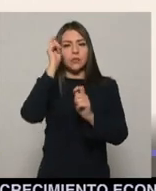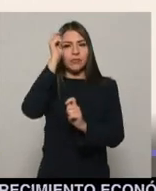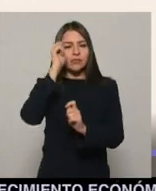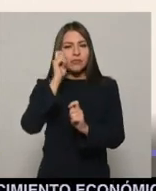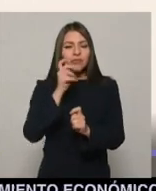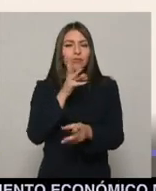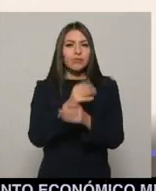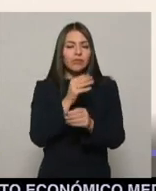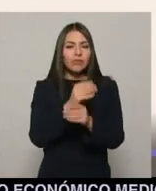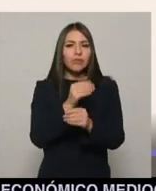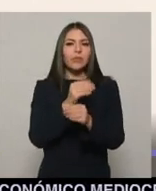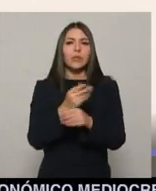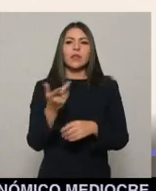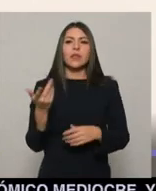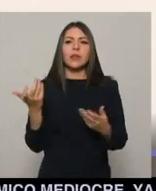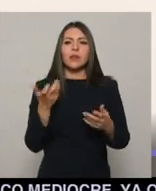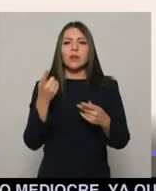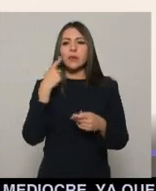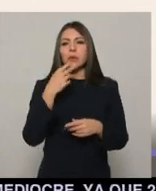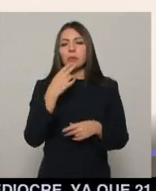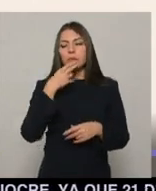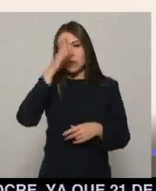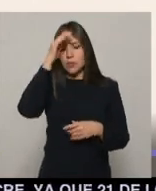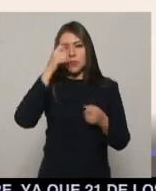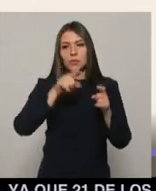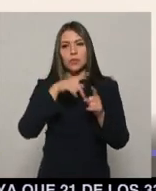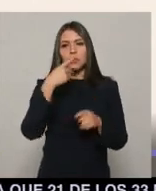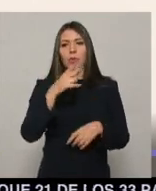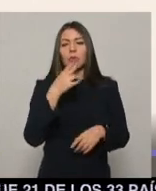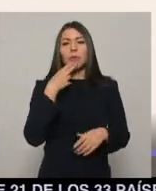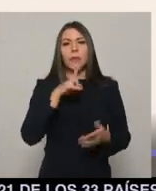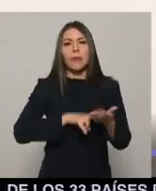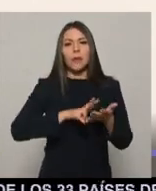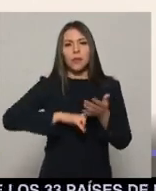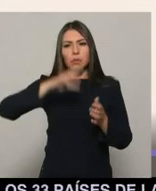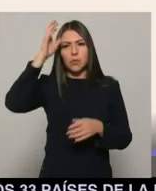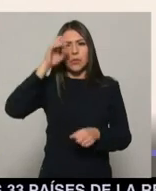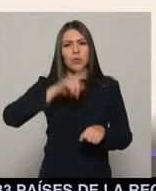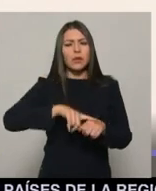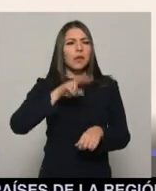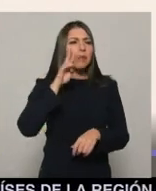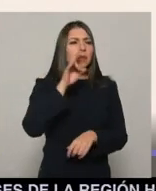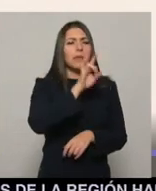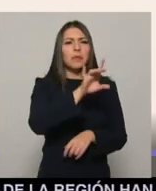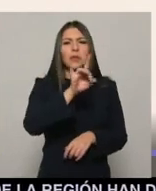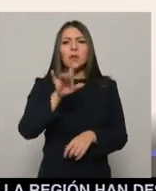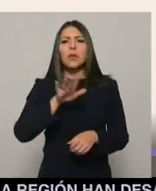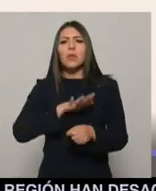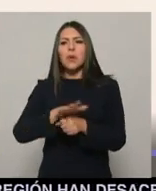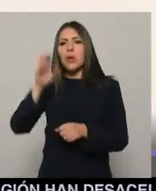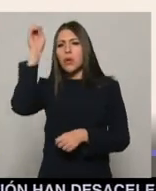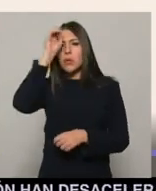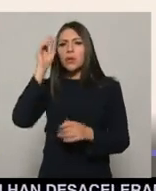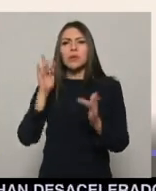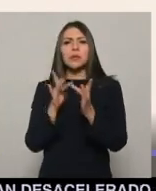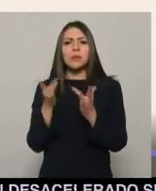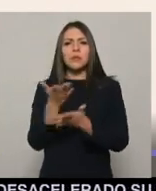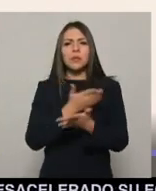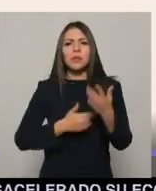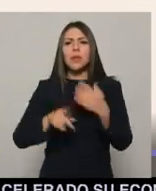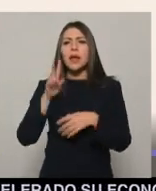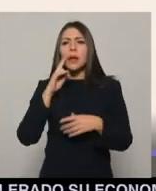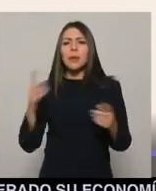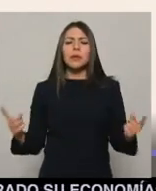profesionistas involucradas con el patrimonio cultural. Entonces empezamos a ver qué opinábamos en redes y decidimos juntarnos a ver qué era lo que